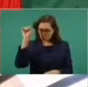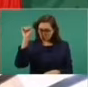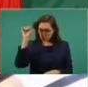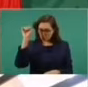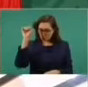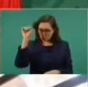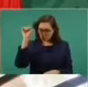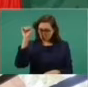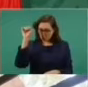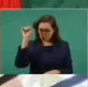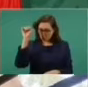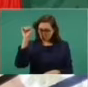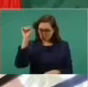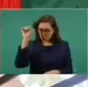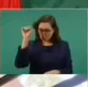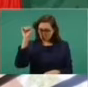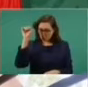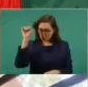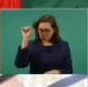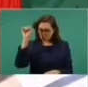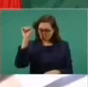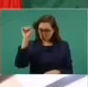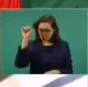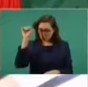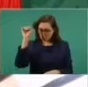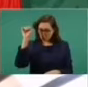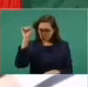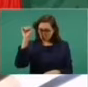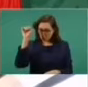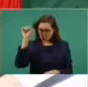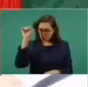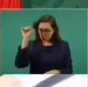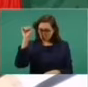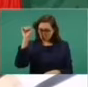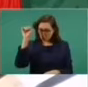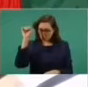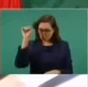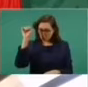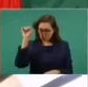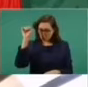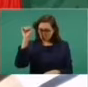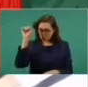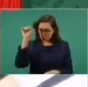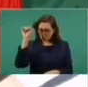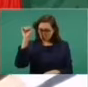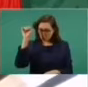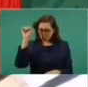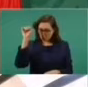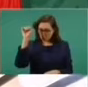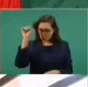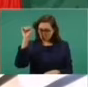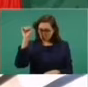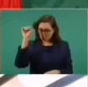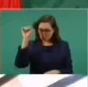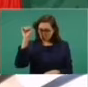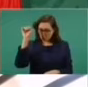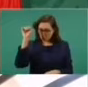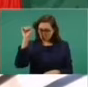que hay una vocecita por ahí que dice que yo soy una vocecita por ahí que dice